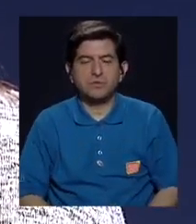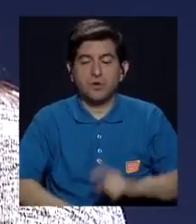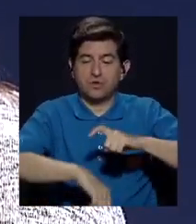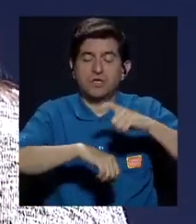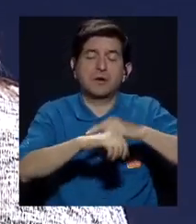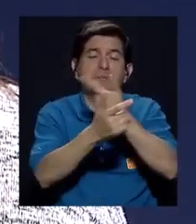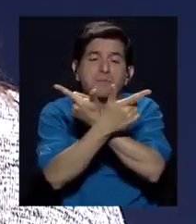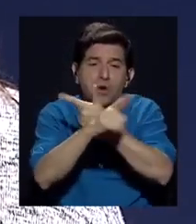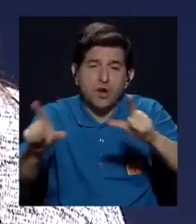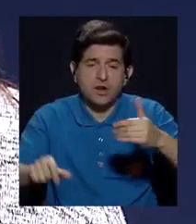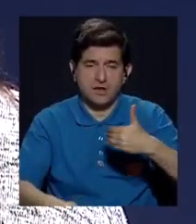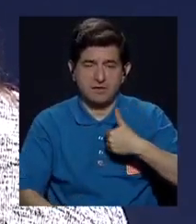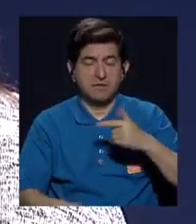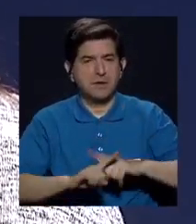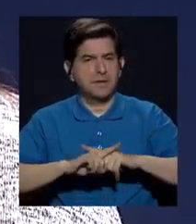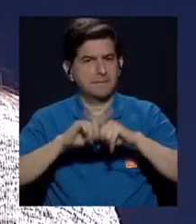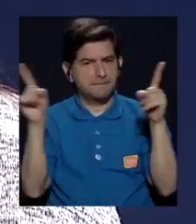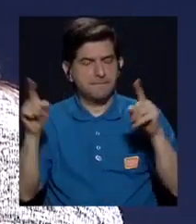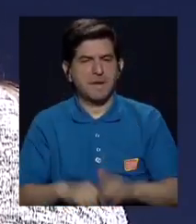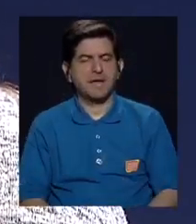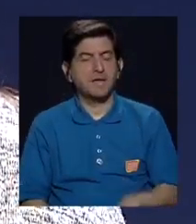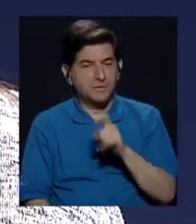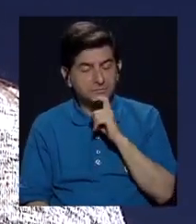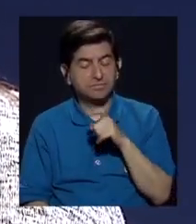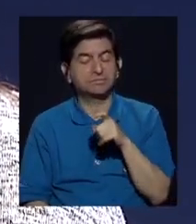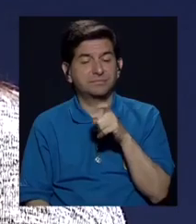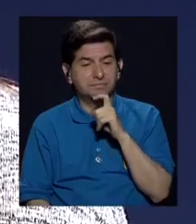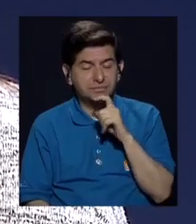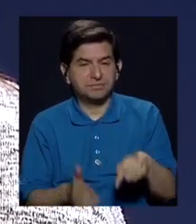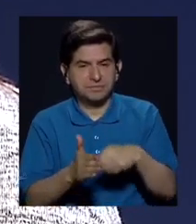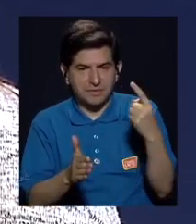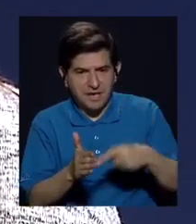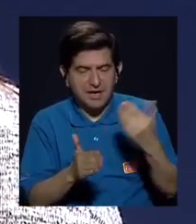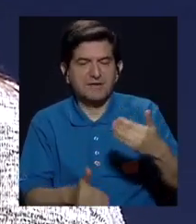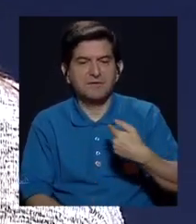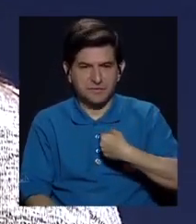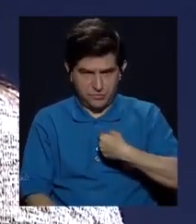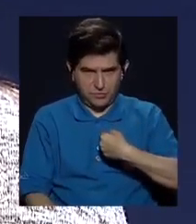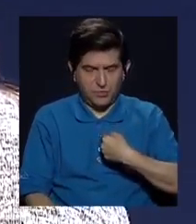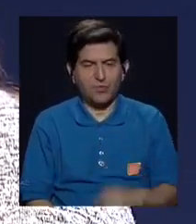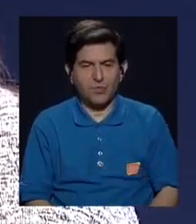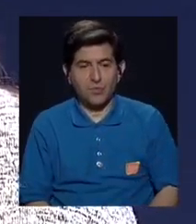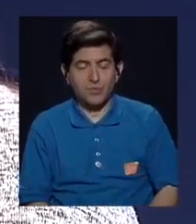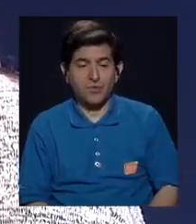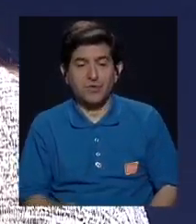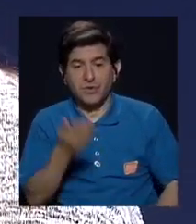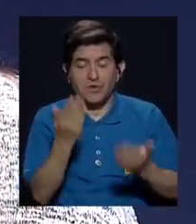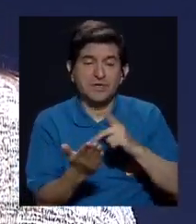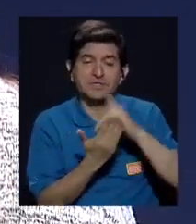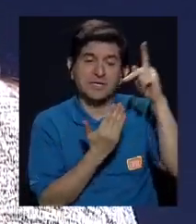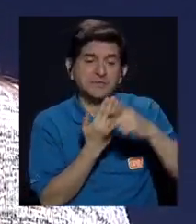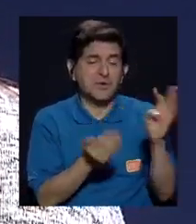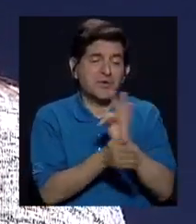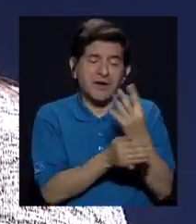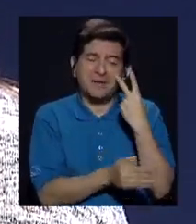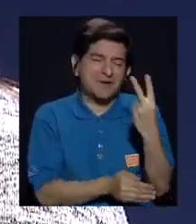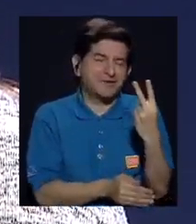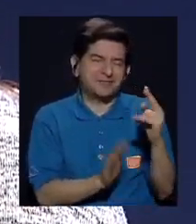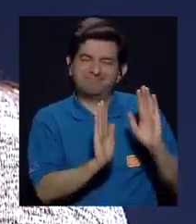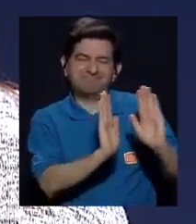libres que tenga, pero sí, es difícil a veces tener que apagar un programa de tele que no está viendo